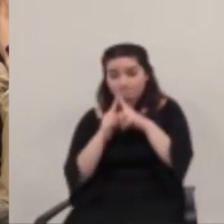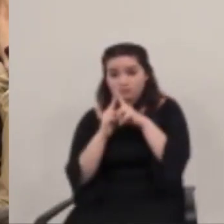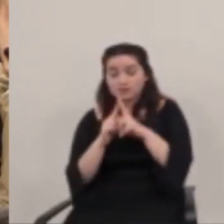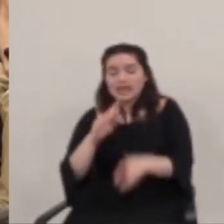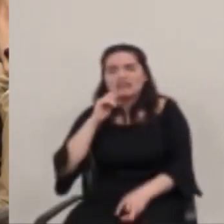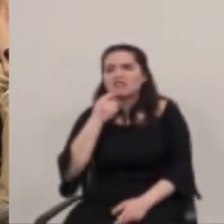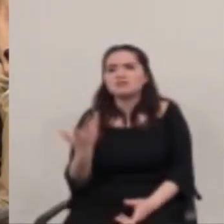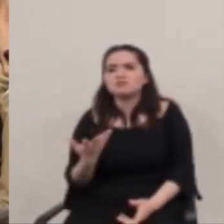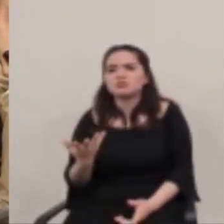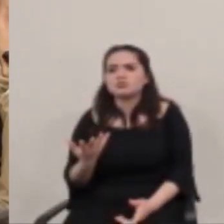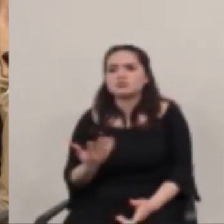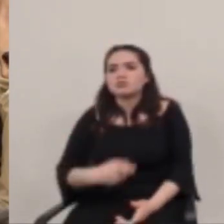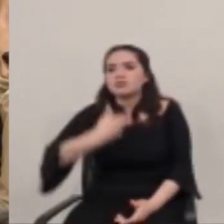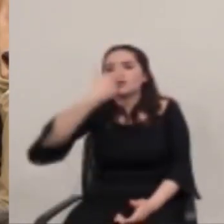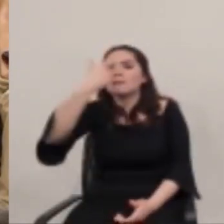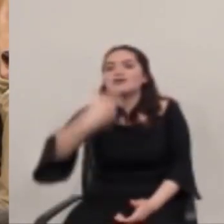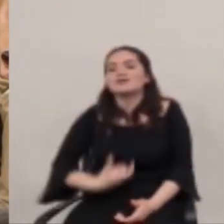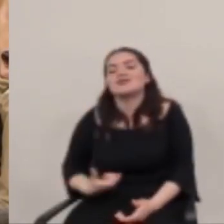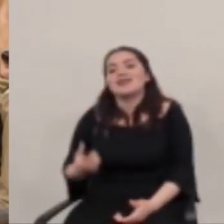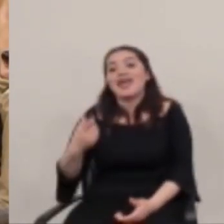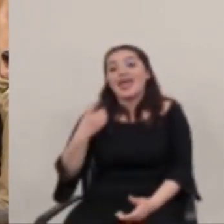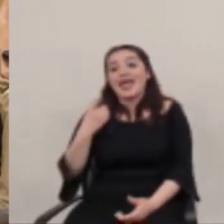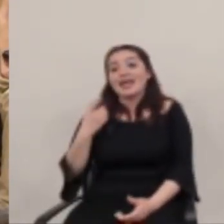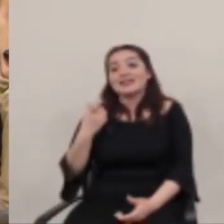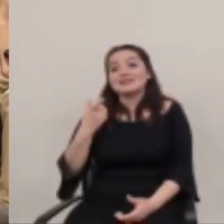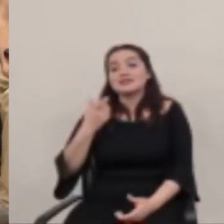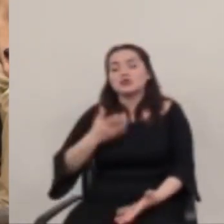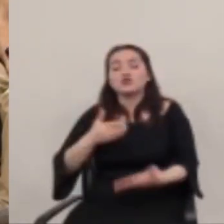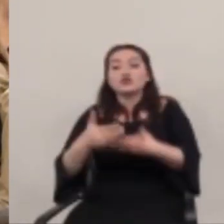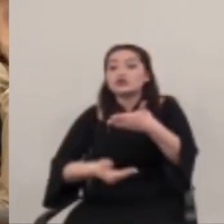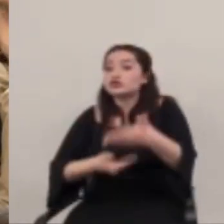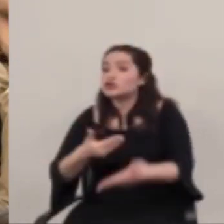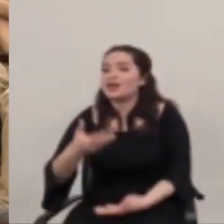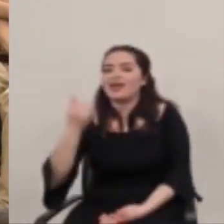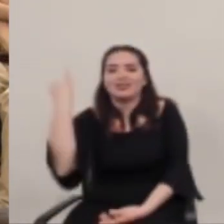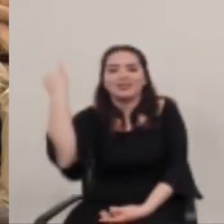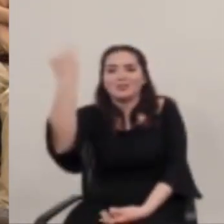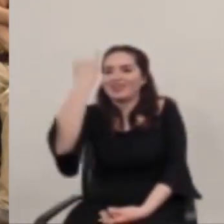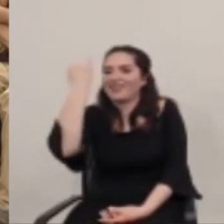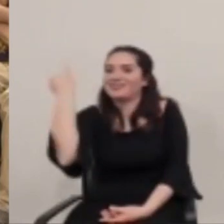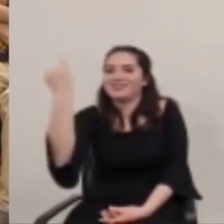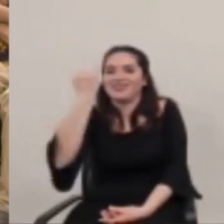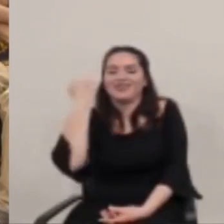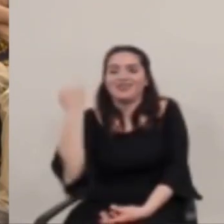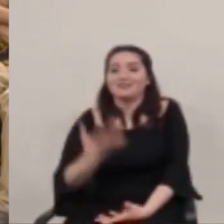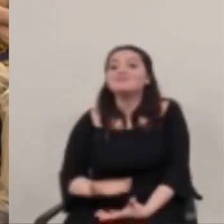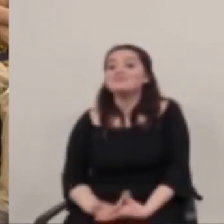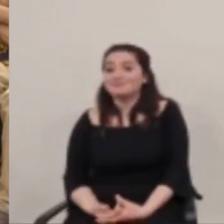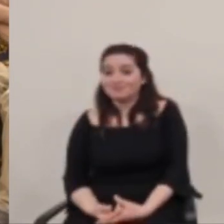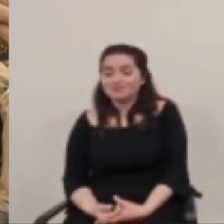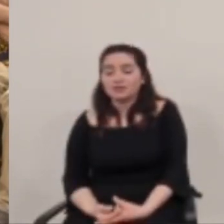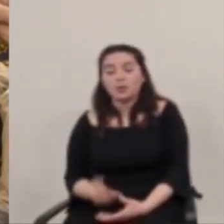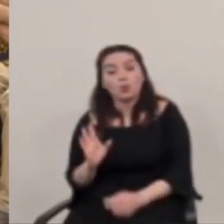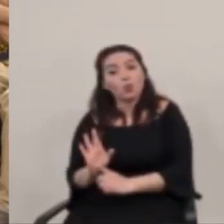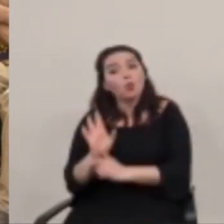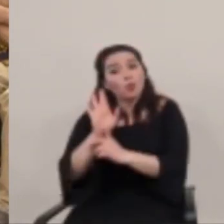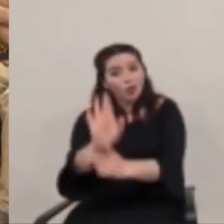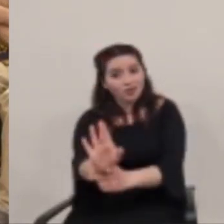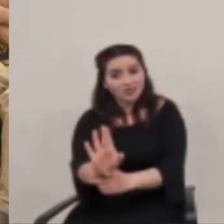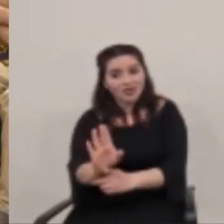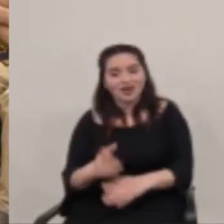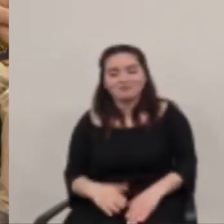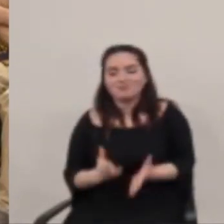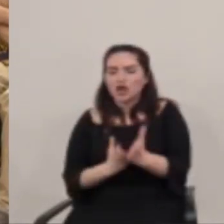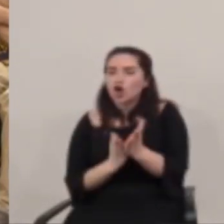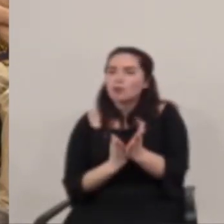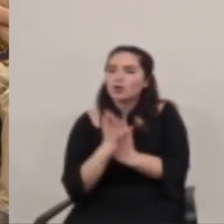ver con que sean espacios para que las personas funcionen de manera autovalente. Para muestra, un pequeño botón es la incorporación